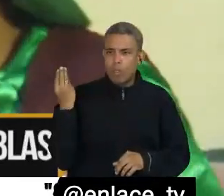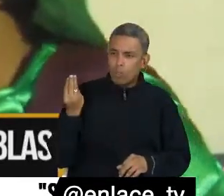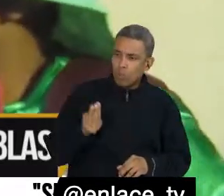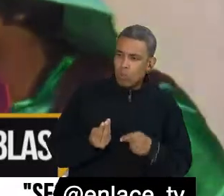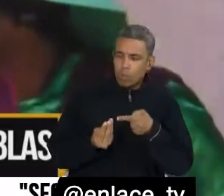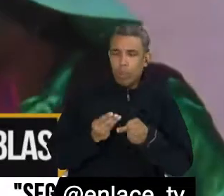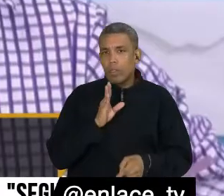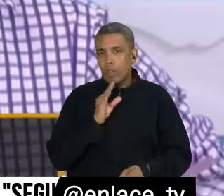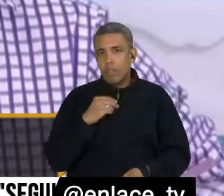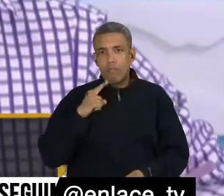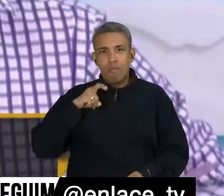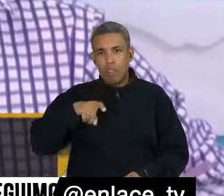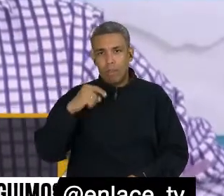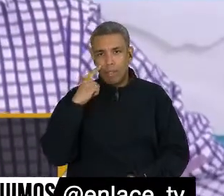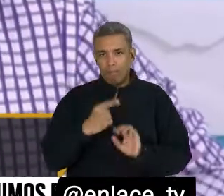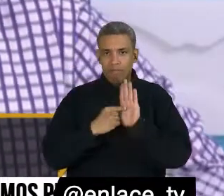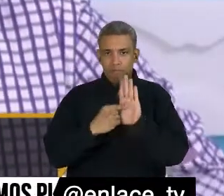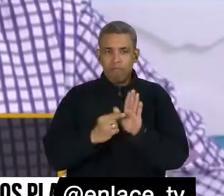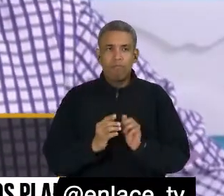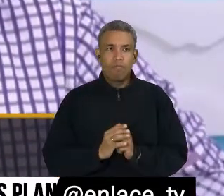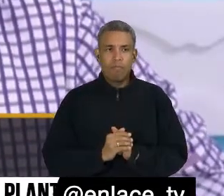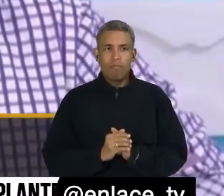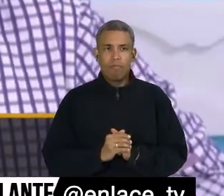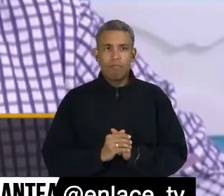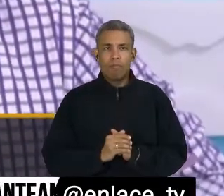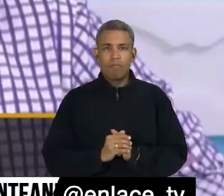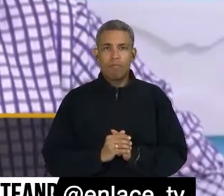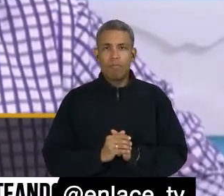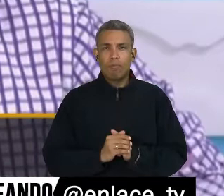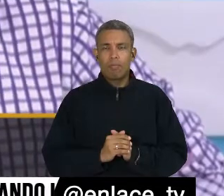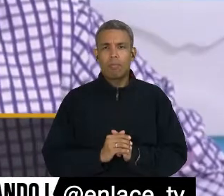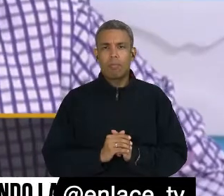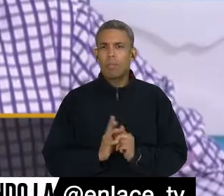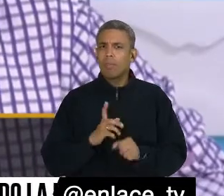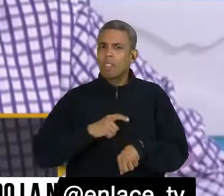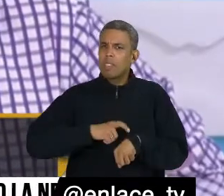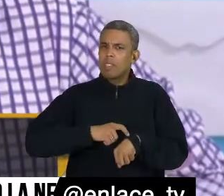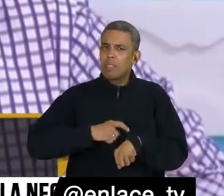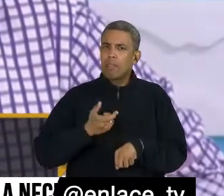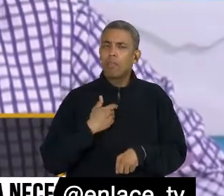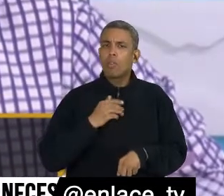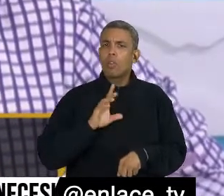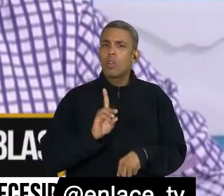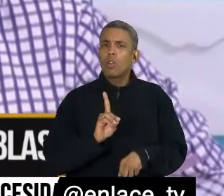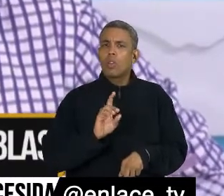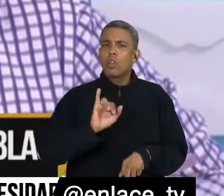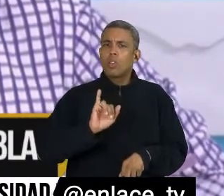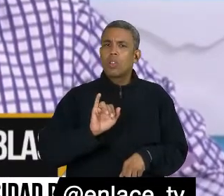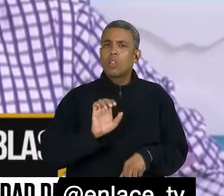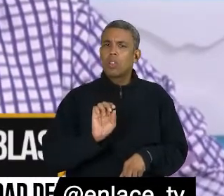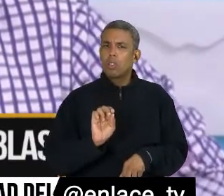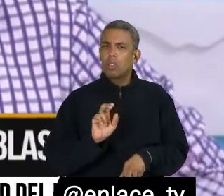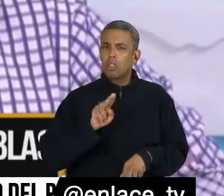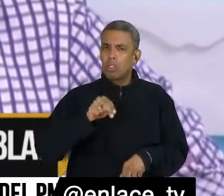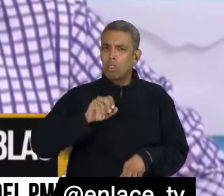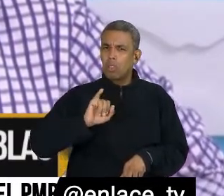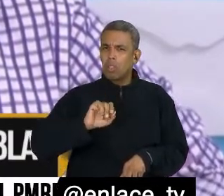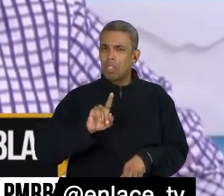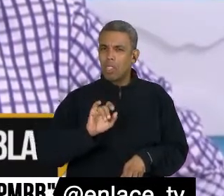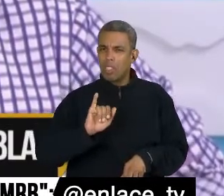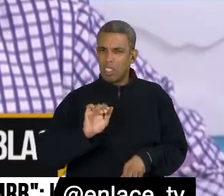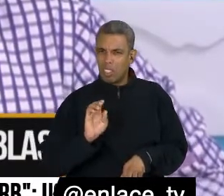ciudad de Bucaramanga. La idea es que la temporada dionisíaca, que se celebra en su tercera versión, se va a llevar a cabo en toda la ciudad de